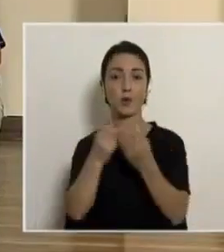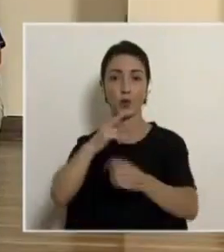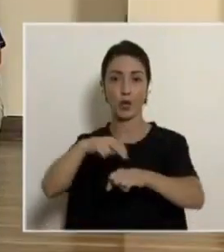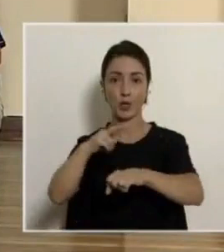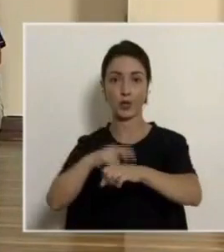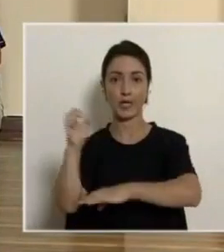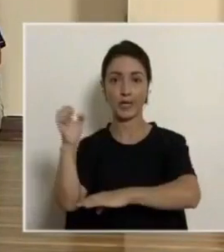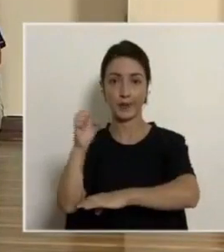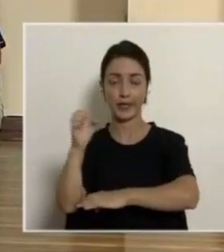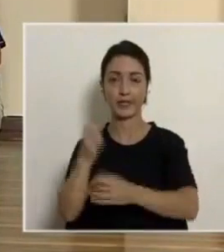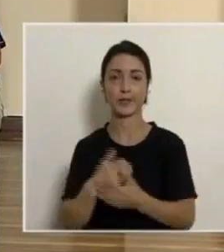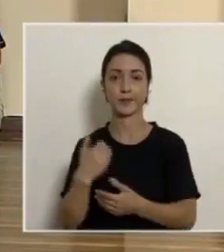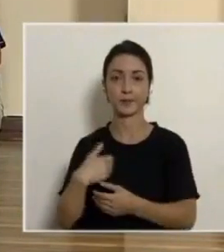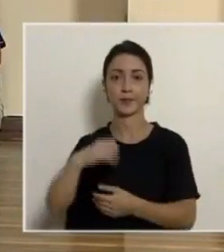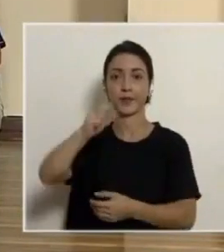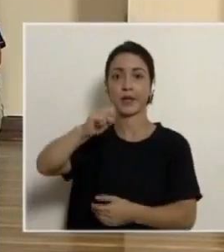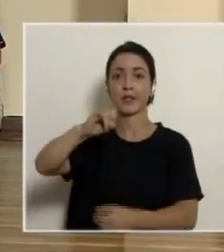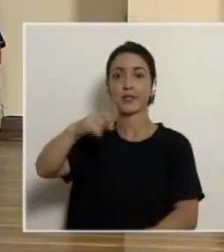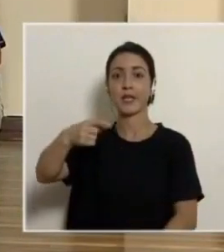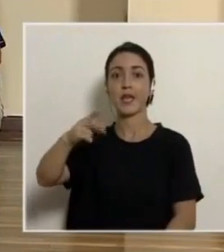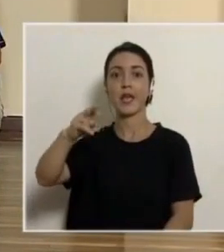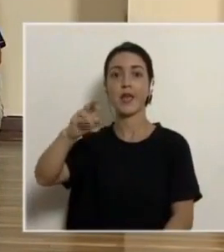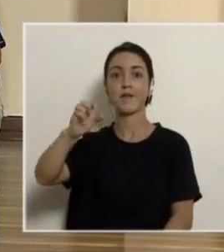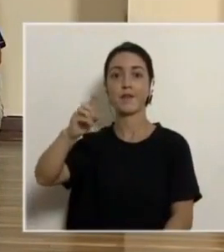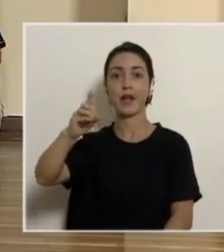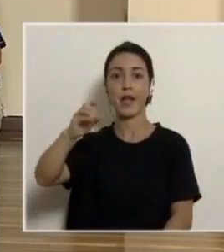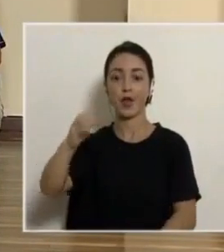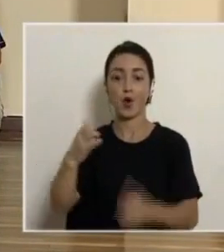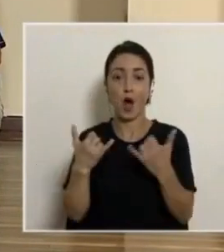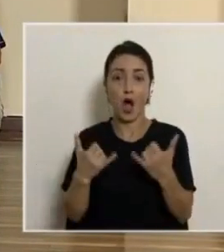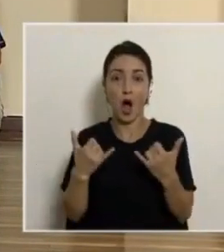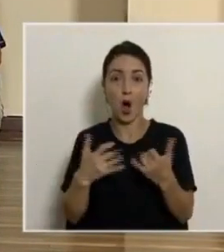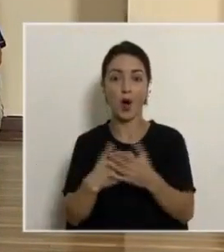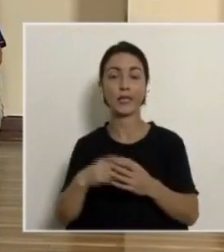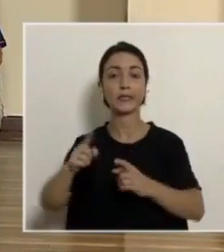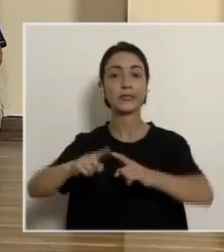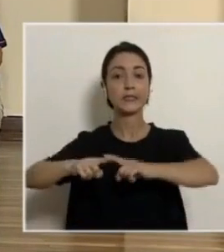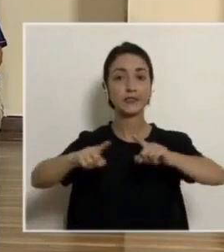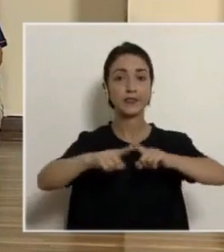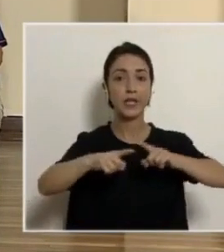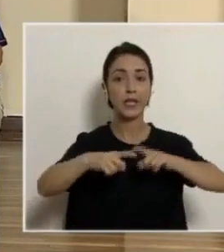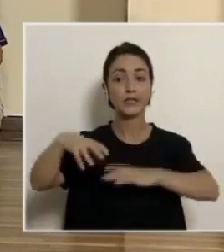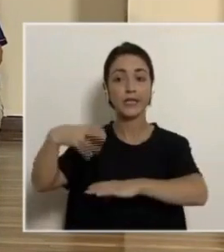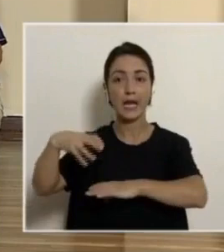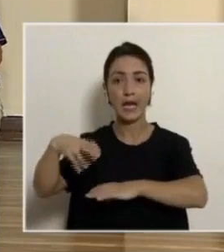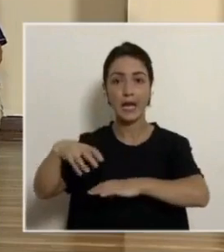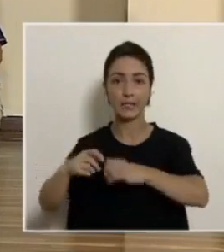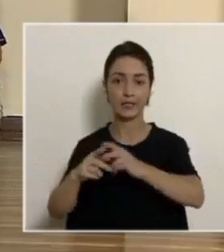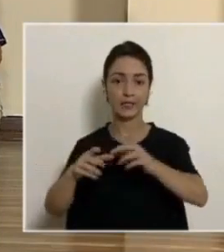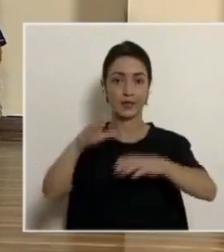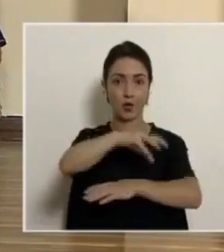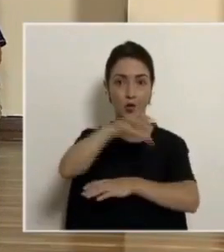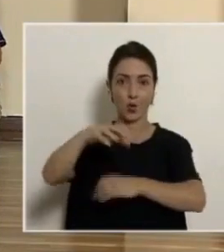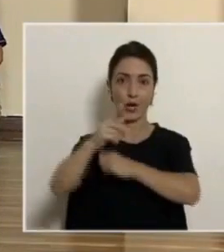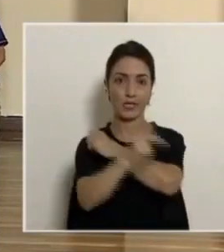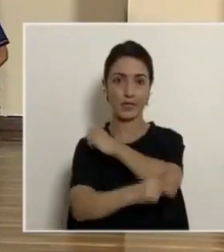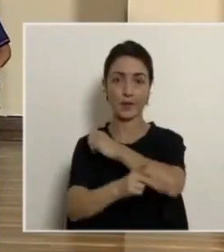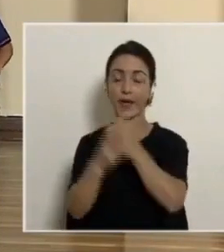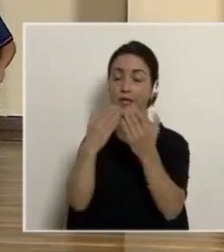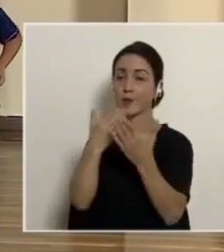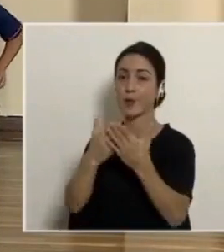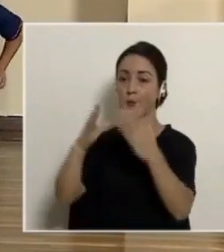el señor Sigifredo Pérez, quien nos dará una actualización de las alertas en los distintos cantones del país. Muy buenas tardes, don